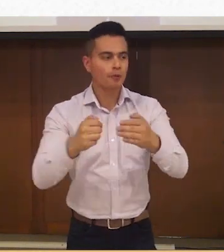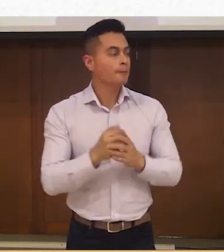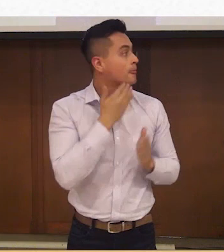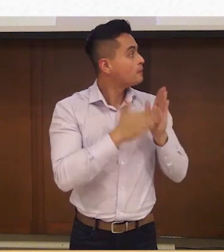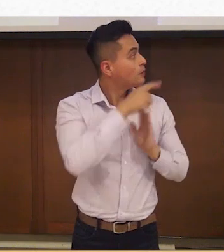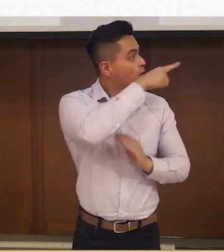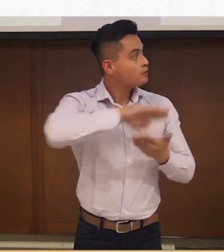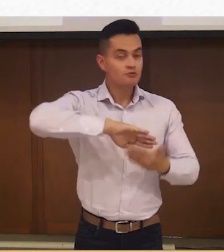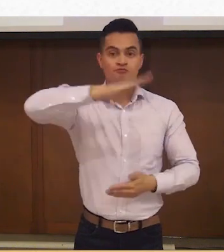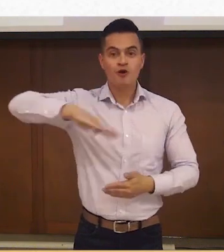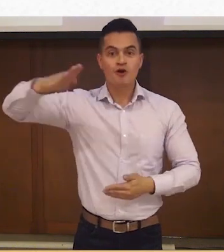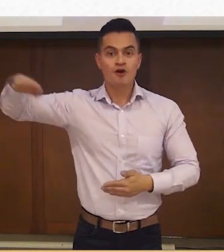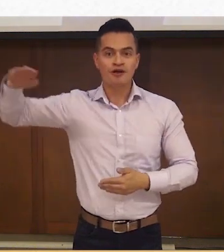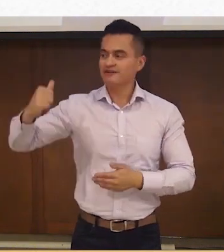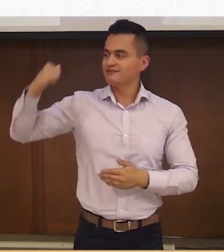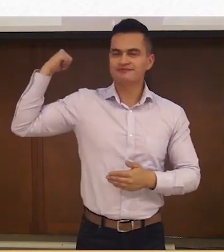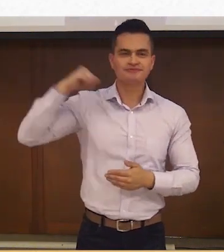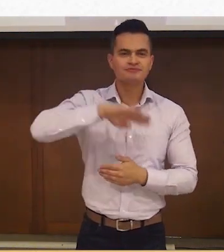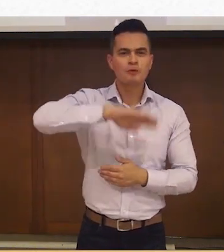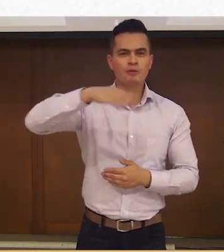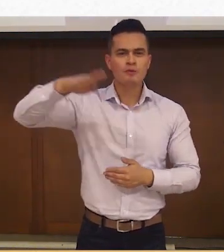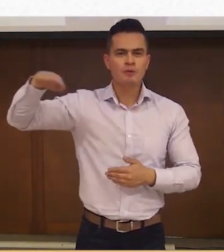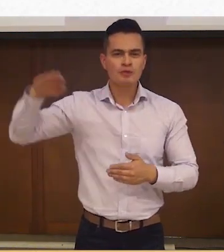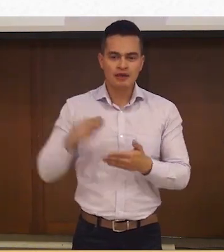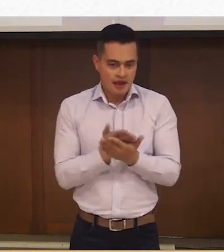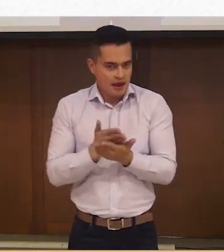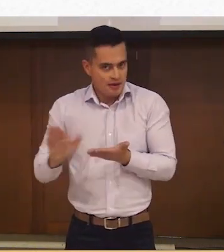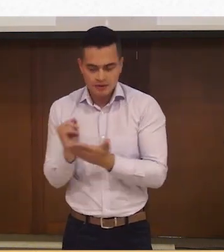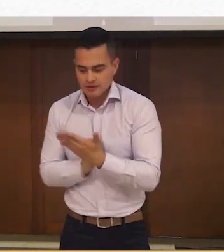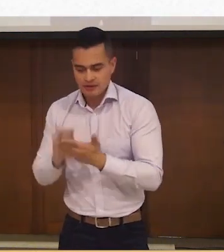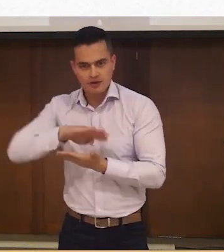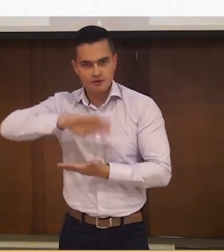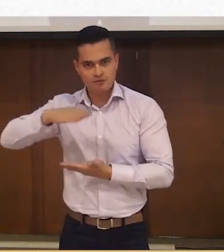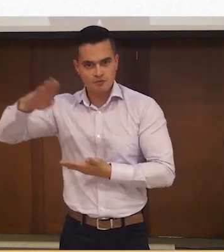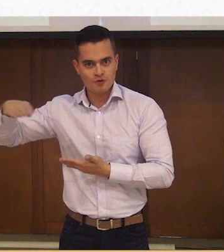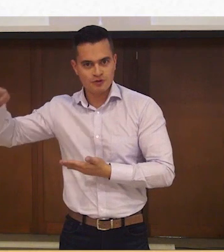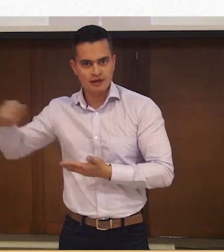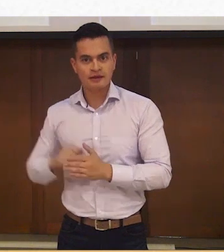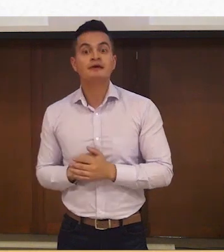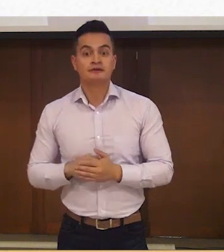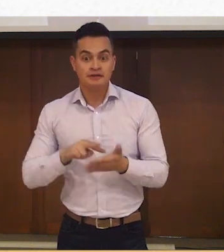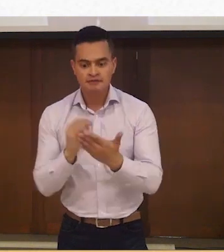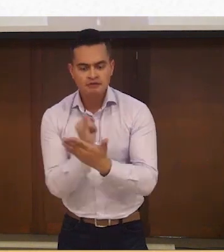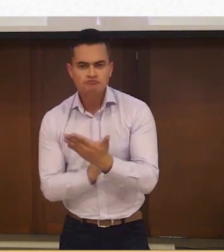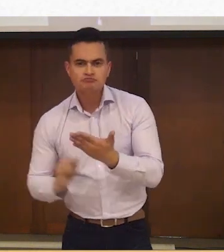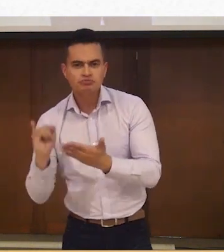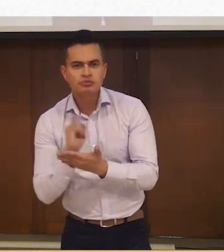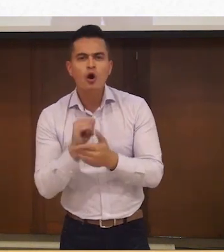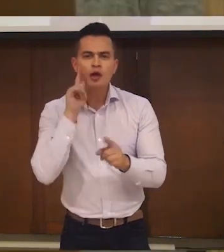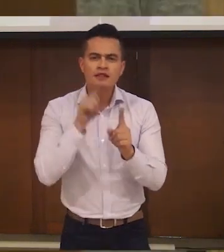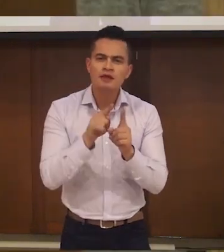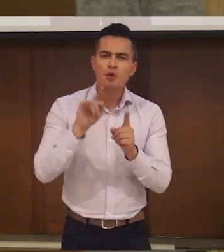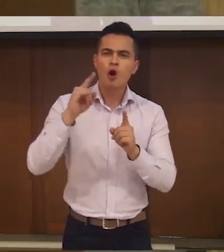Las montañas atrás. ¿Por qué las montañas atrás? Separadas. Y porque se le iba a hacer un poquito